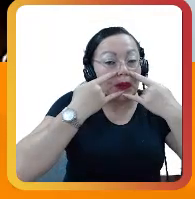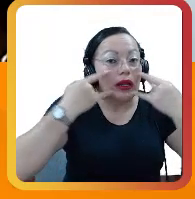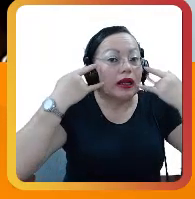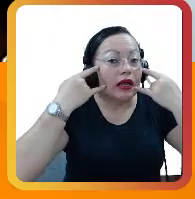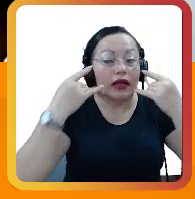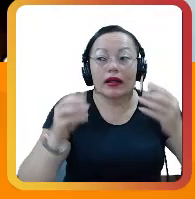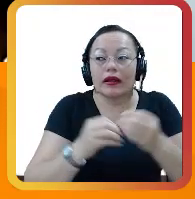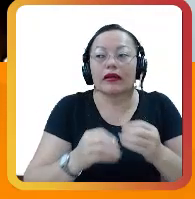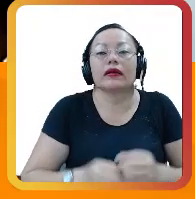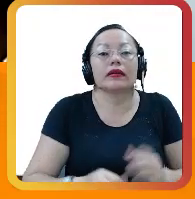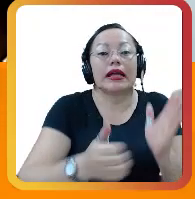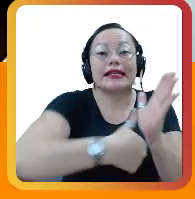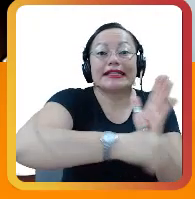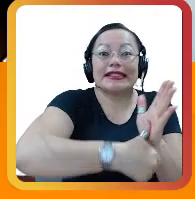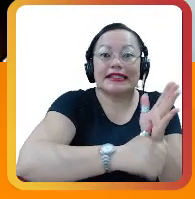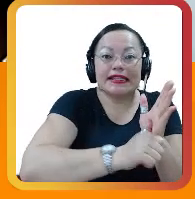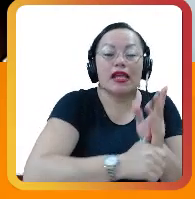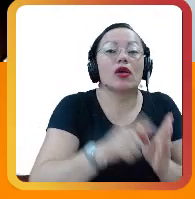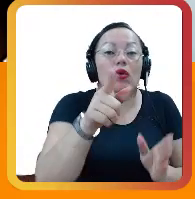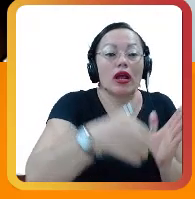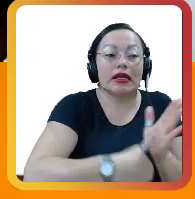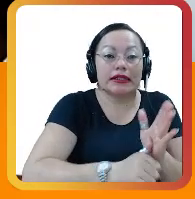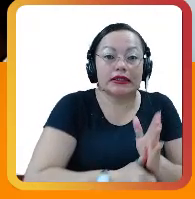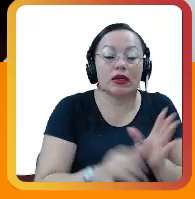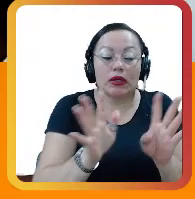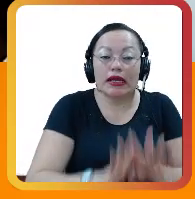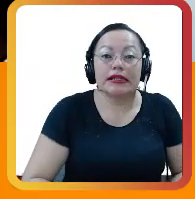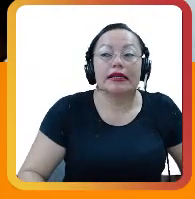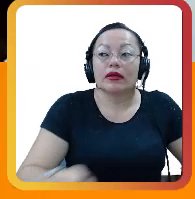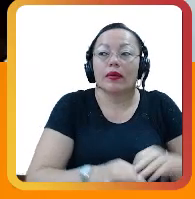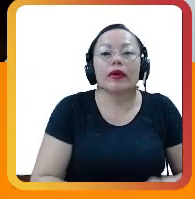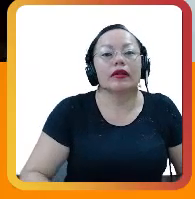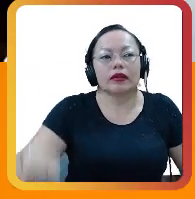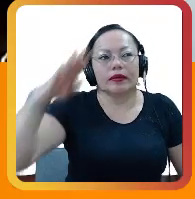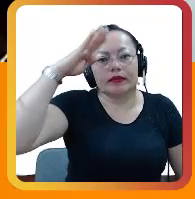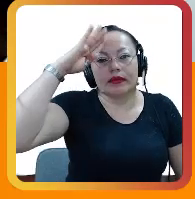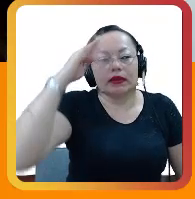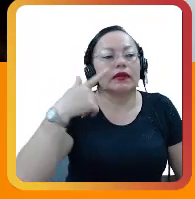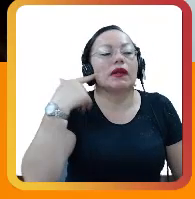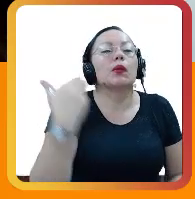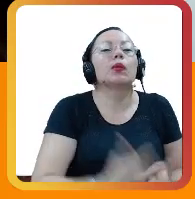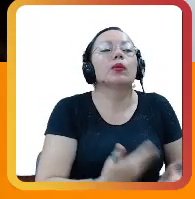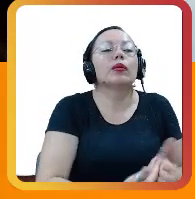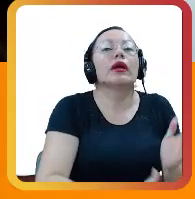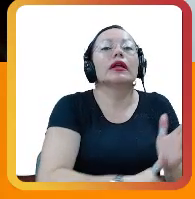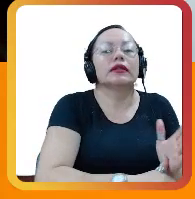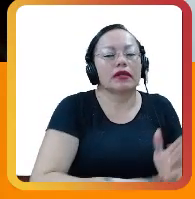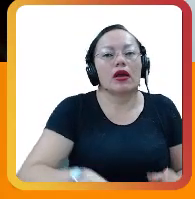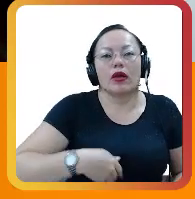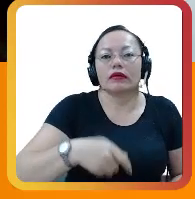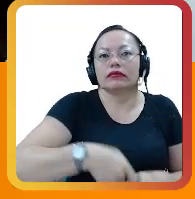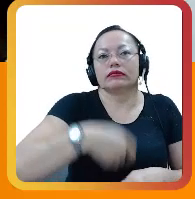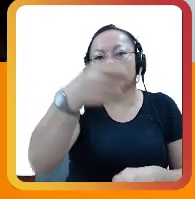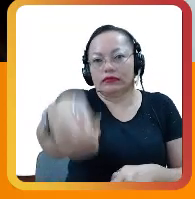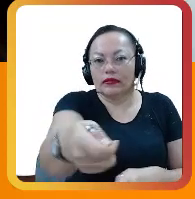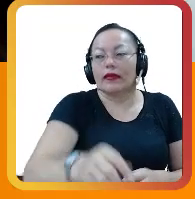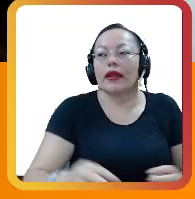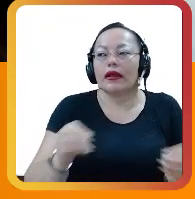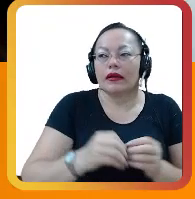ni tampoco la cédula. Tienen que portar la cédula porque la autoridad se los va a pedir en cualquier momento. Entonces carguen la cédula